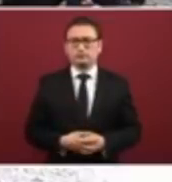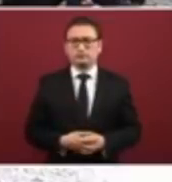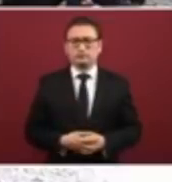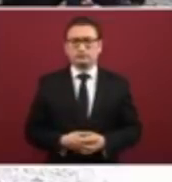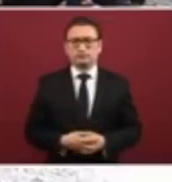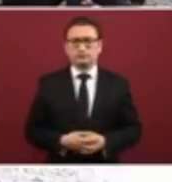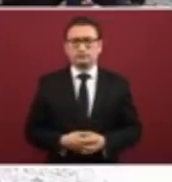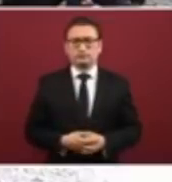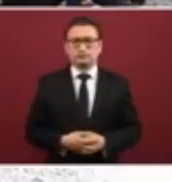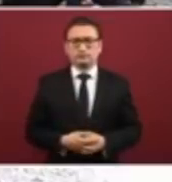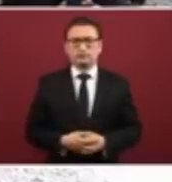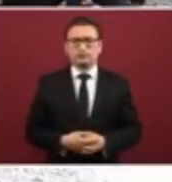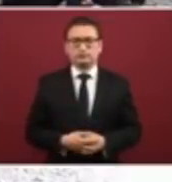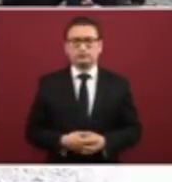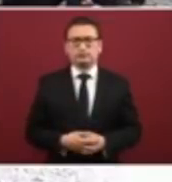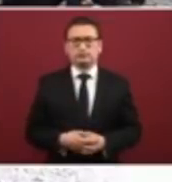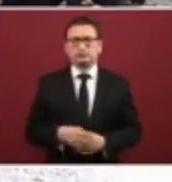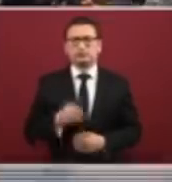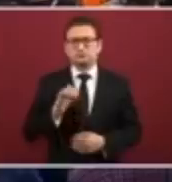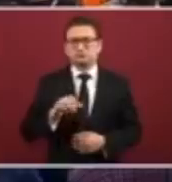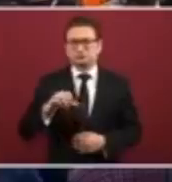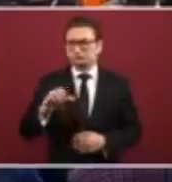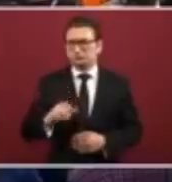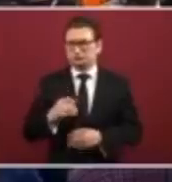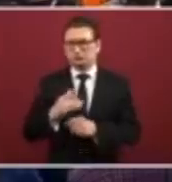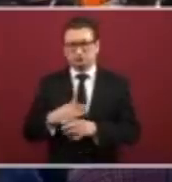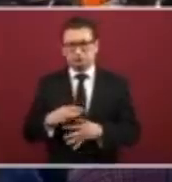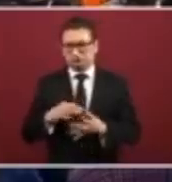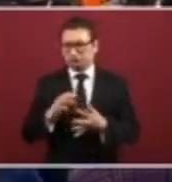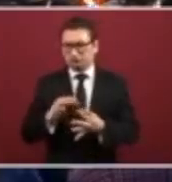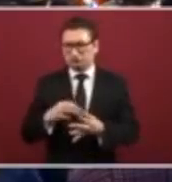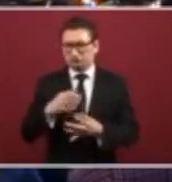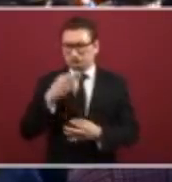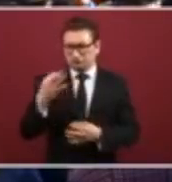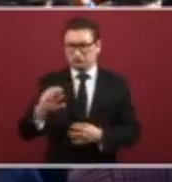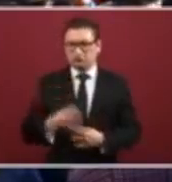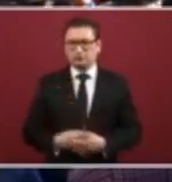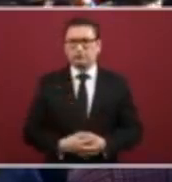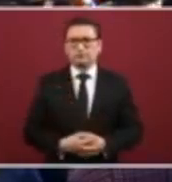sí. Hoy les informan